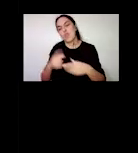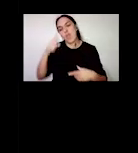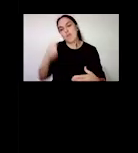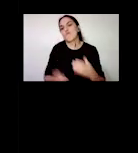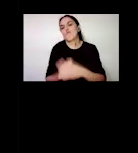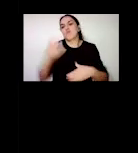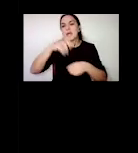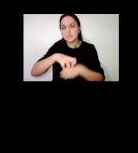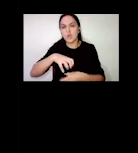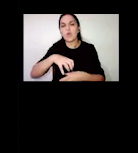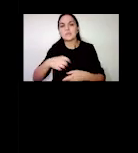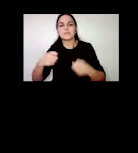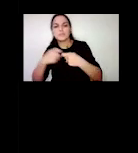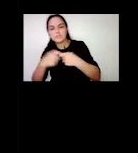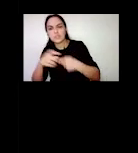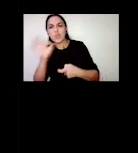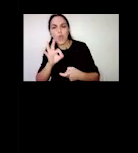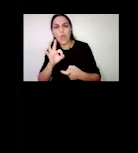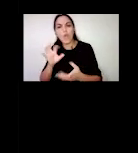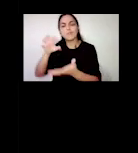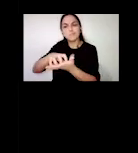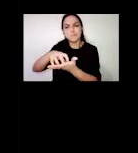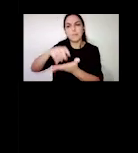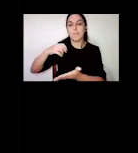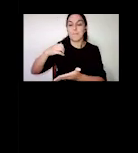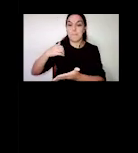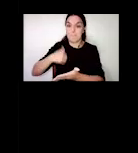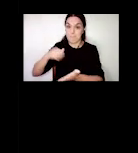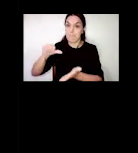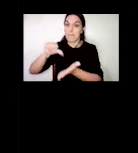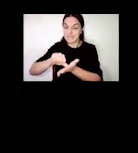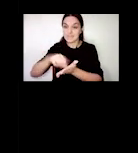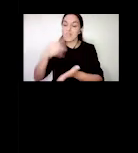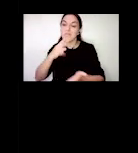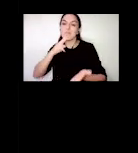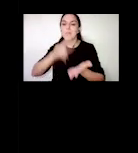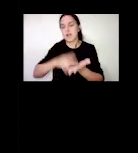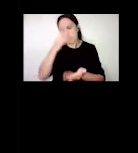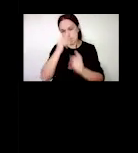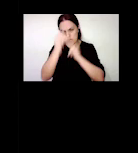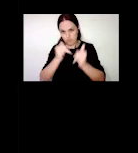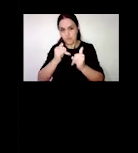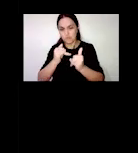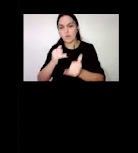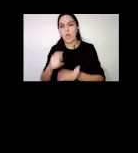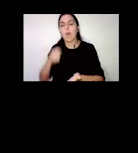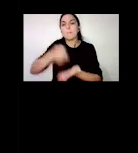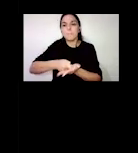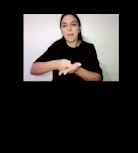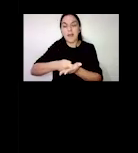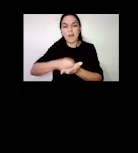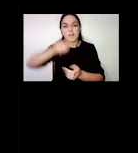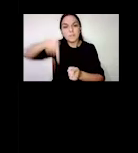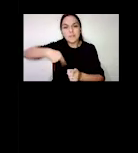cualquier otro ente constituido en el país, estos van a tributar, después lo vamos a ver, a través del régimen